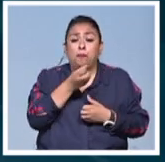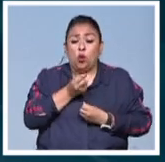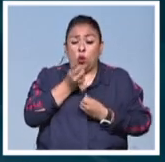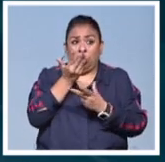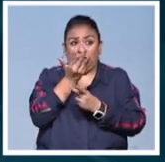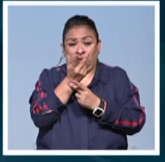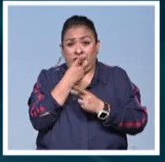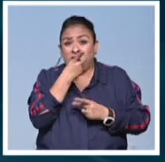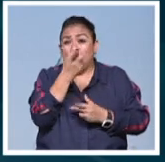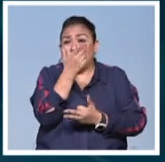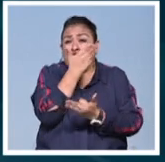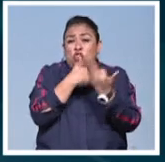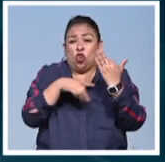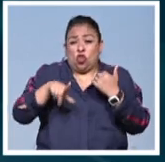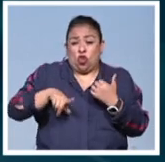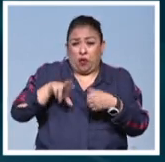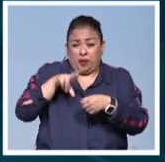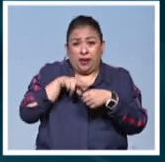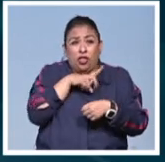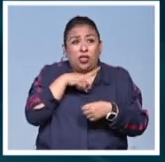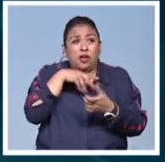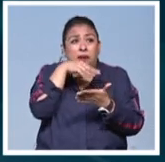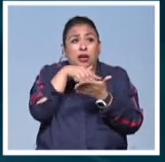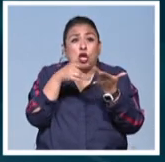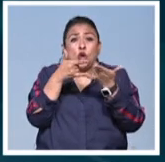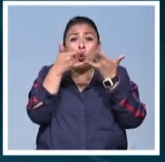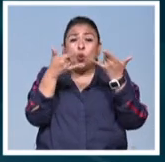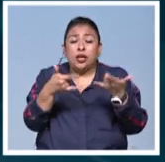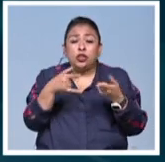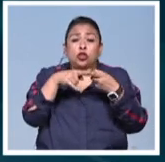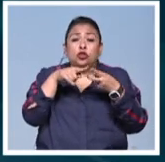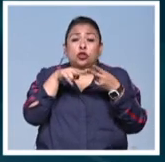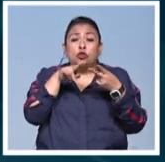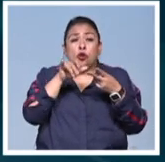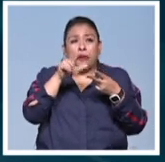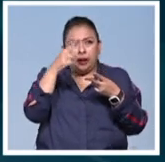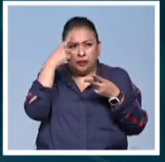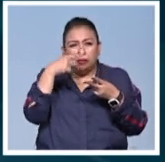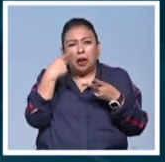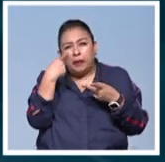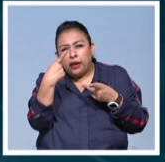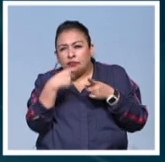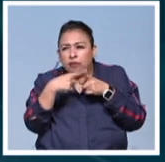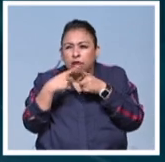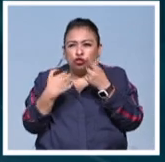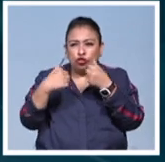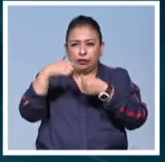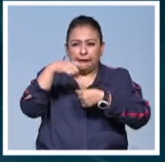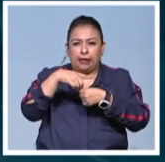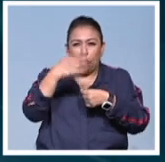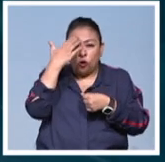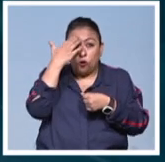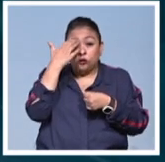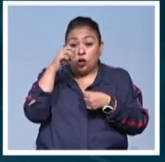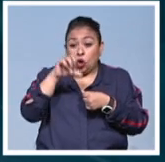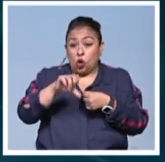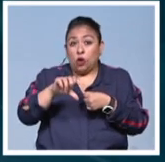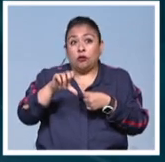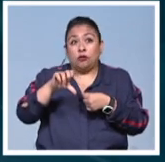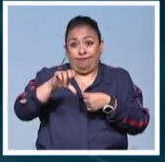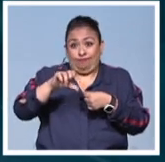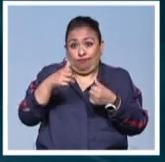dijo que todos los gobernantes deberían leer cuentos y novelas para tomarle el pulso a la sociedad. De nuestros días, agregó